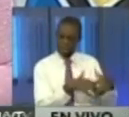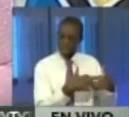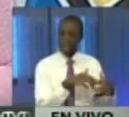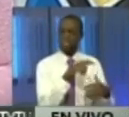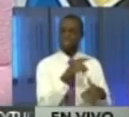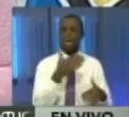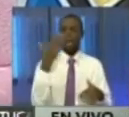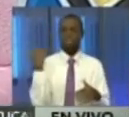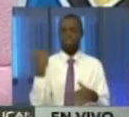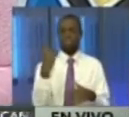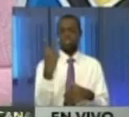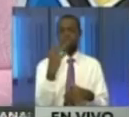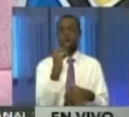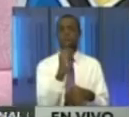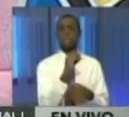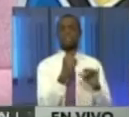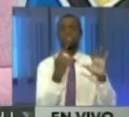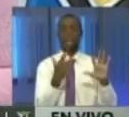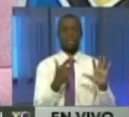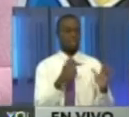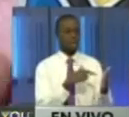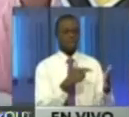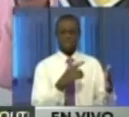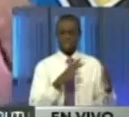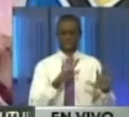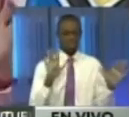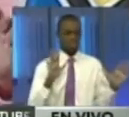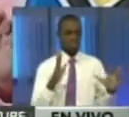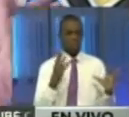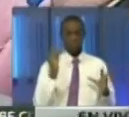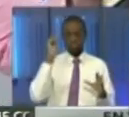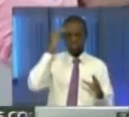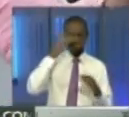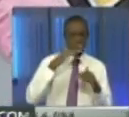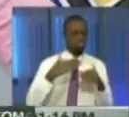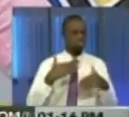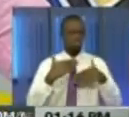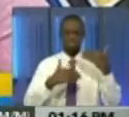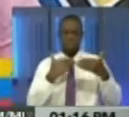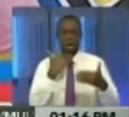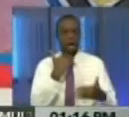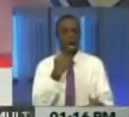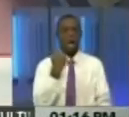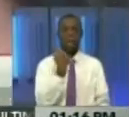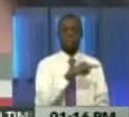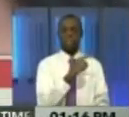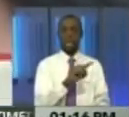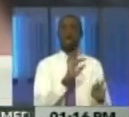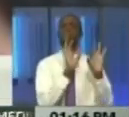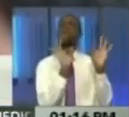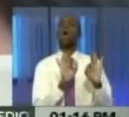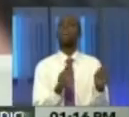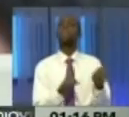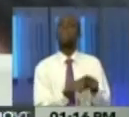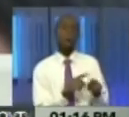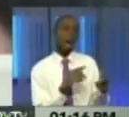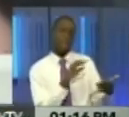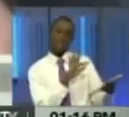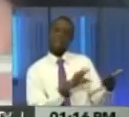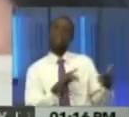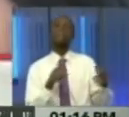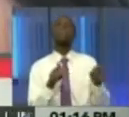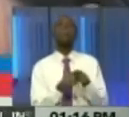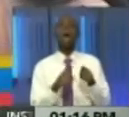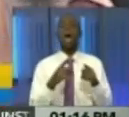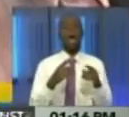en esa cantidad había una perversión en la solicitud, incluso hasta como motivos de divorcio, de peleas de divorcio entre